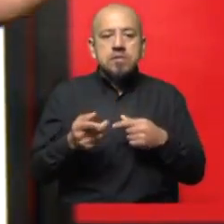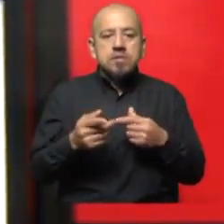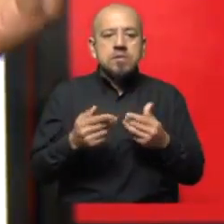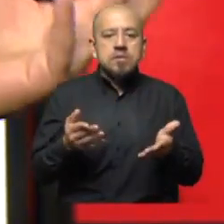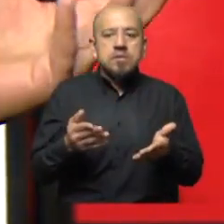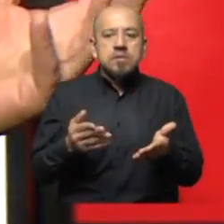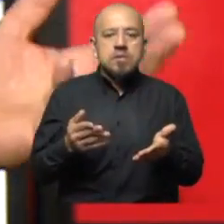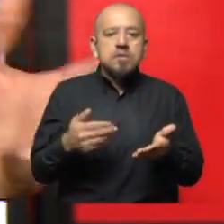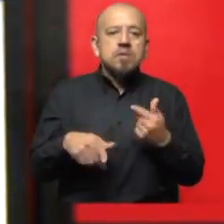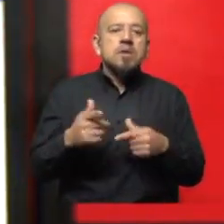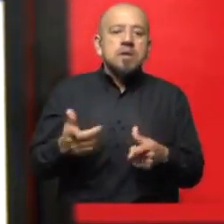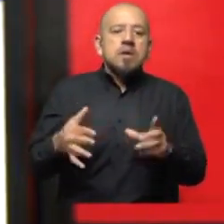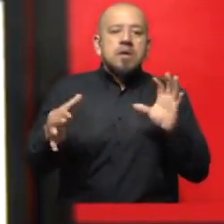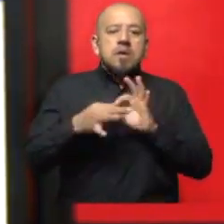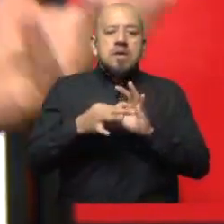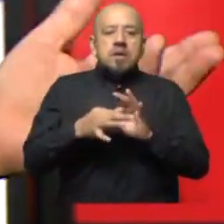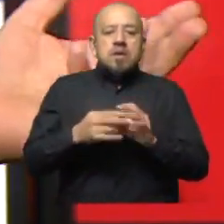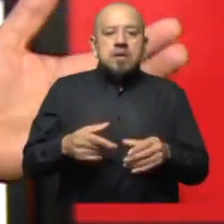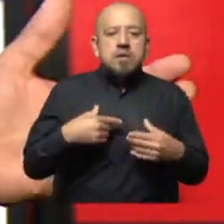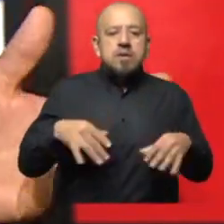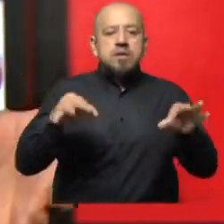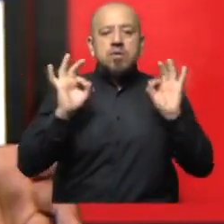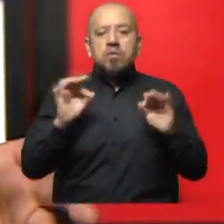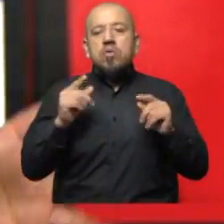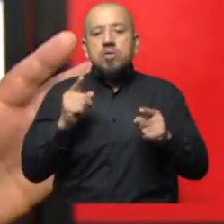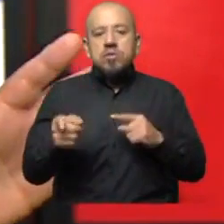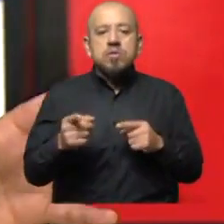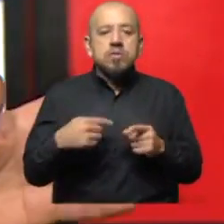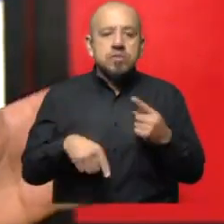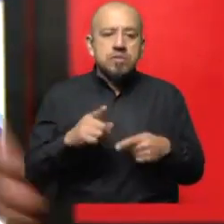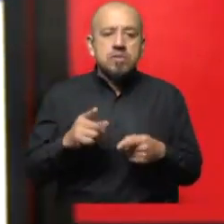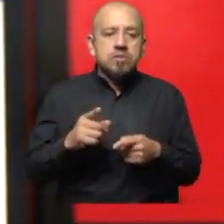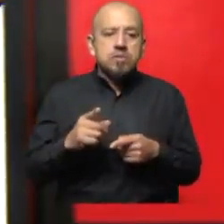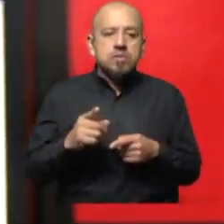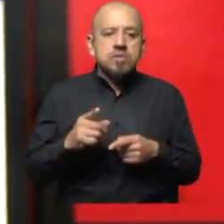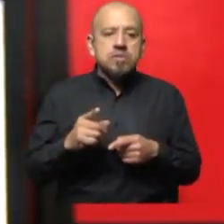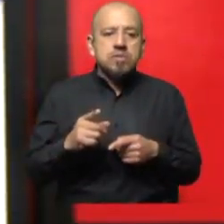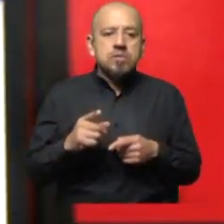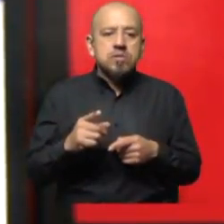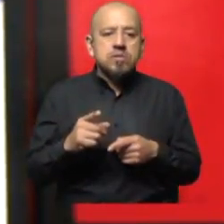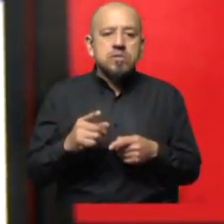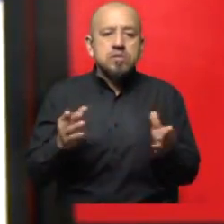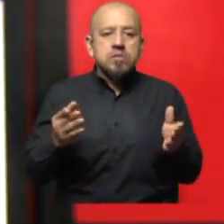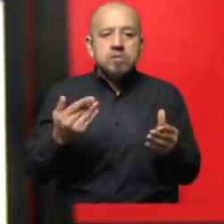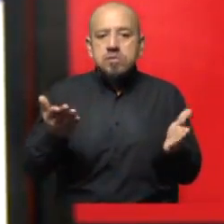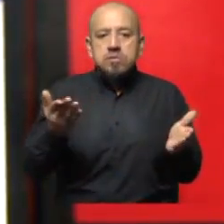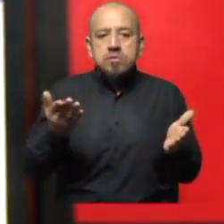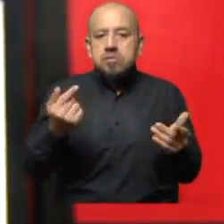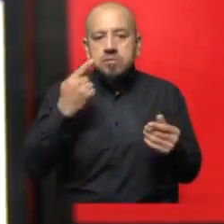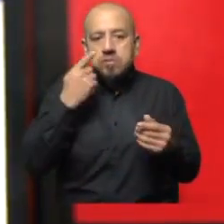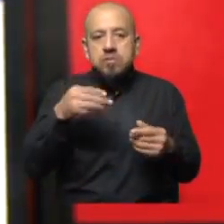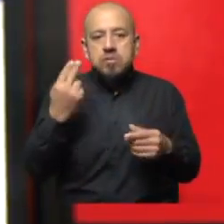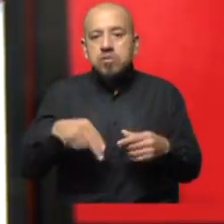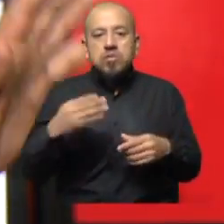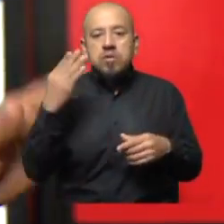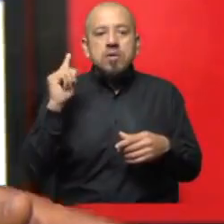mucha conexión viste me siento muy muy cómodo pero por eso no es que yo la voy o no conozco la casa de ella no nunca fui